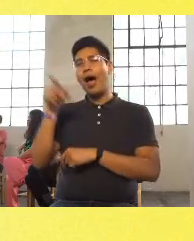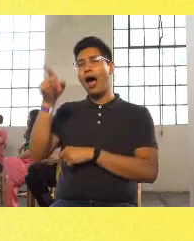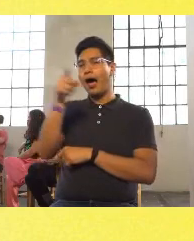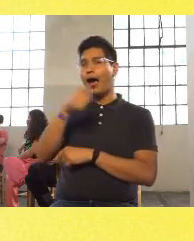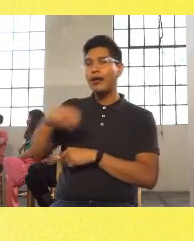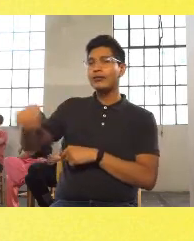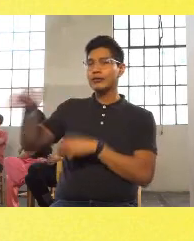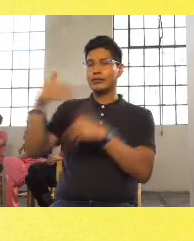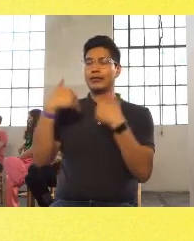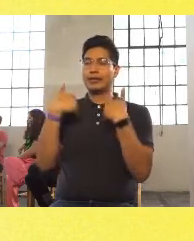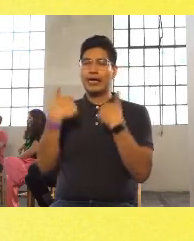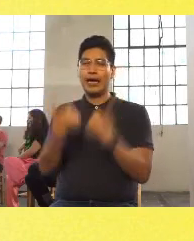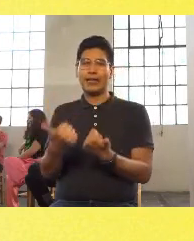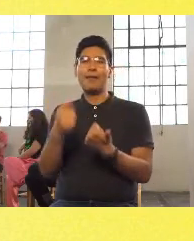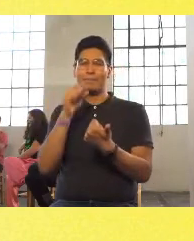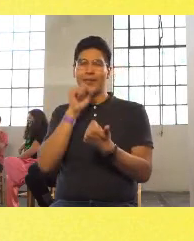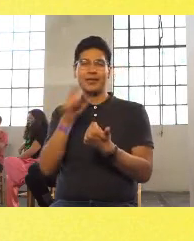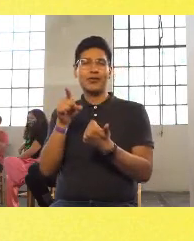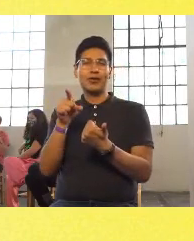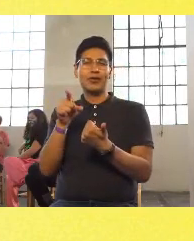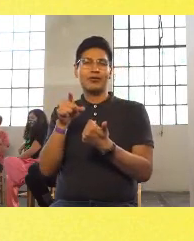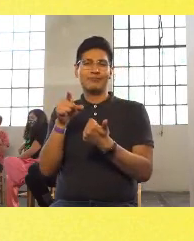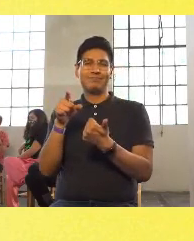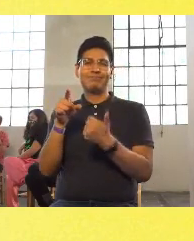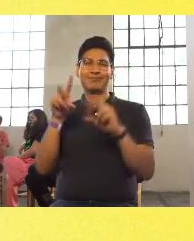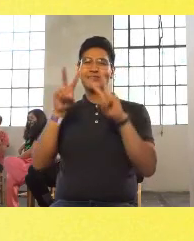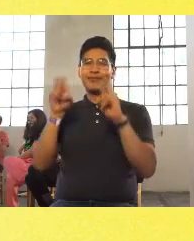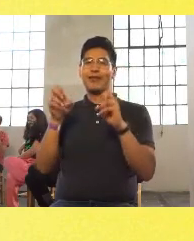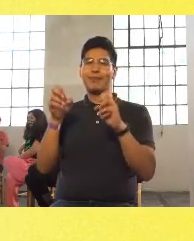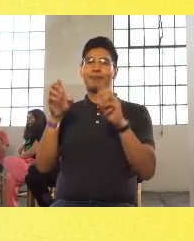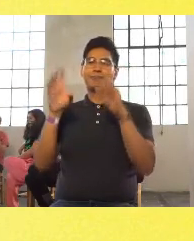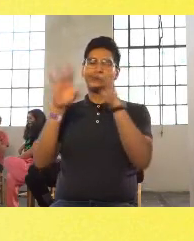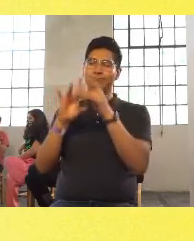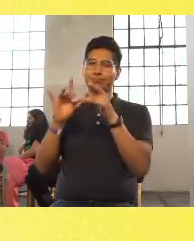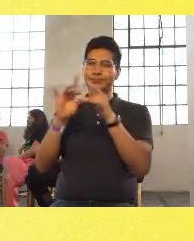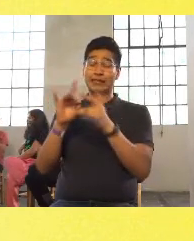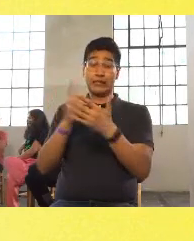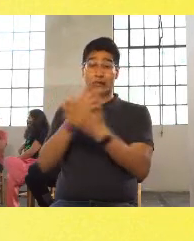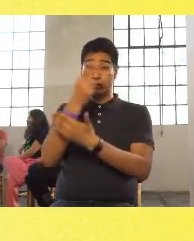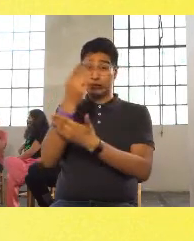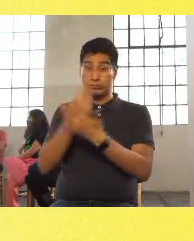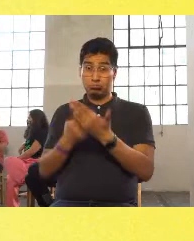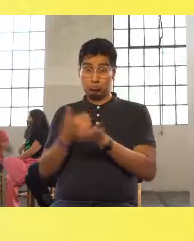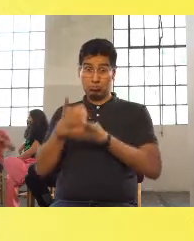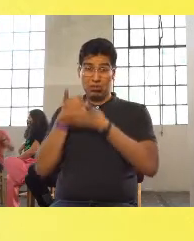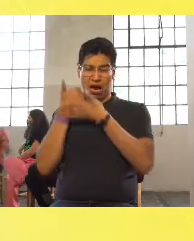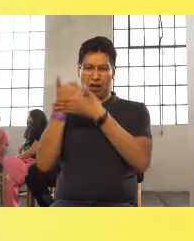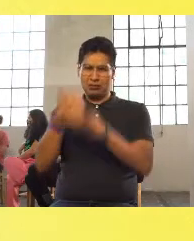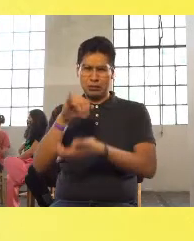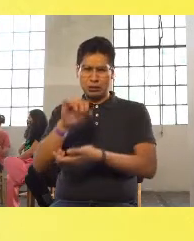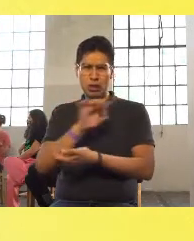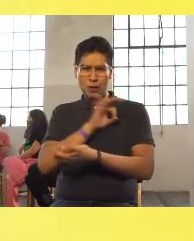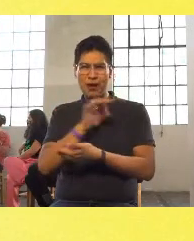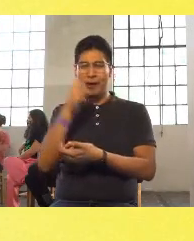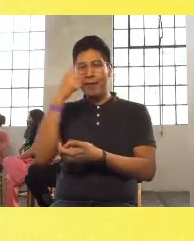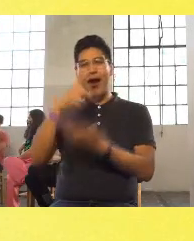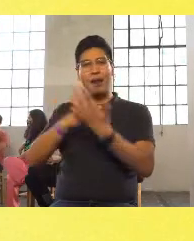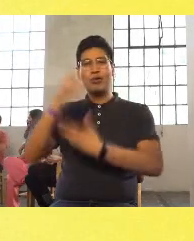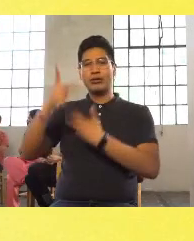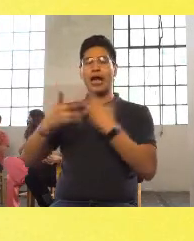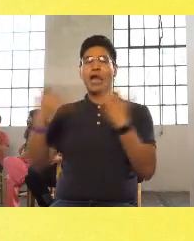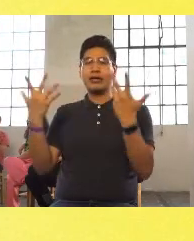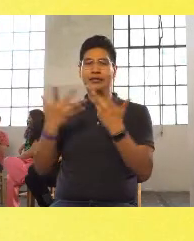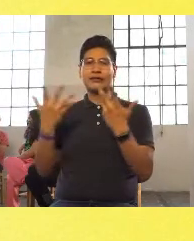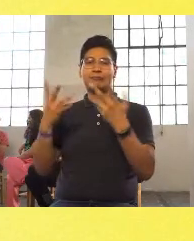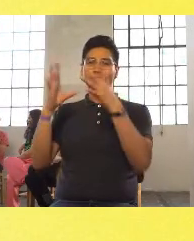iba a empezar para que hablara de la agenda en general y cómo el diseño puede hacer algo ahí? Y luego plantear cada uno de los proyectos y más